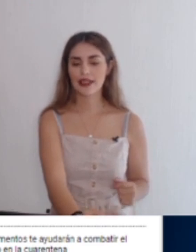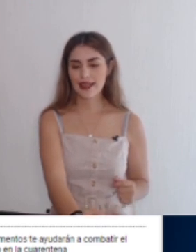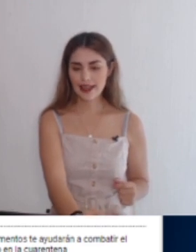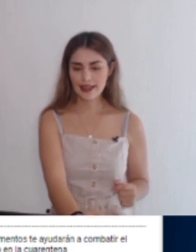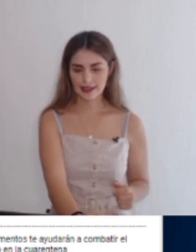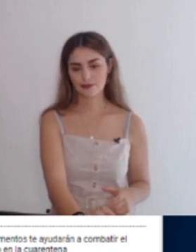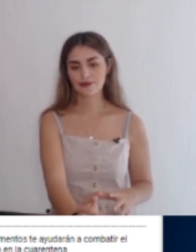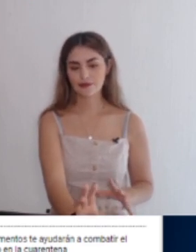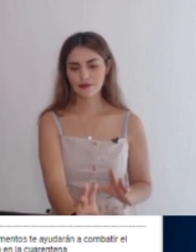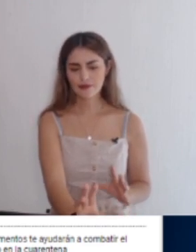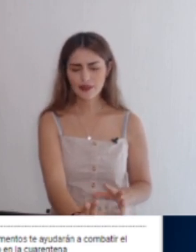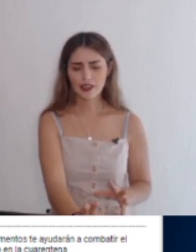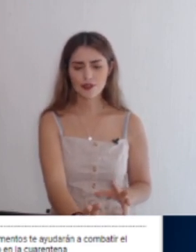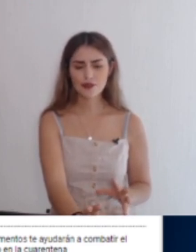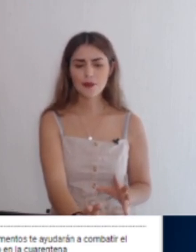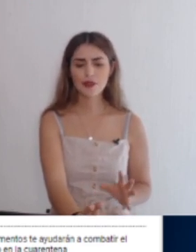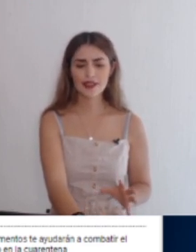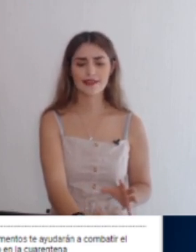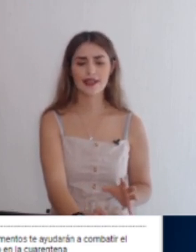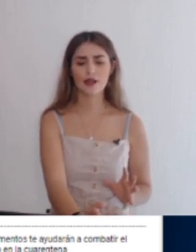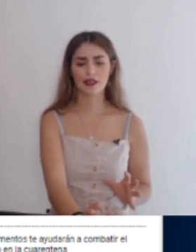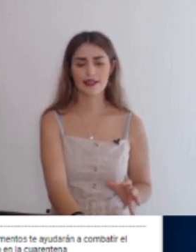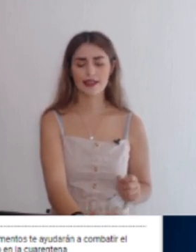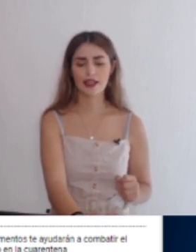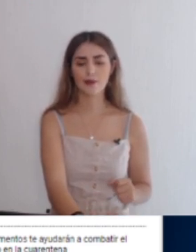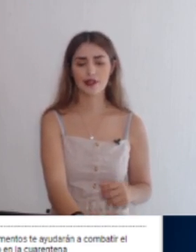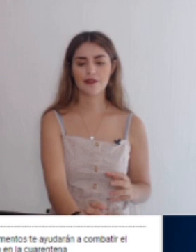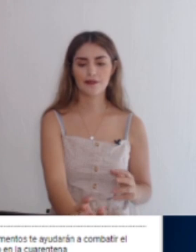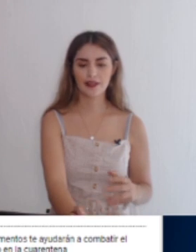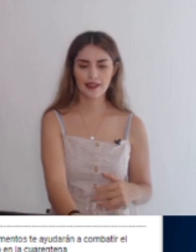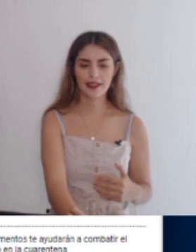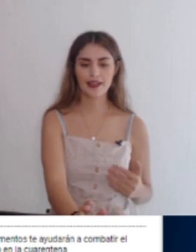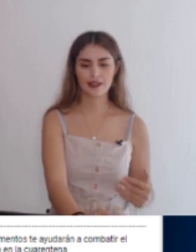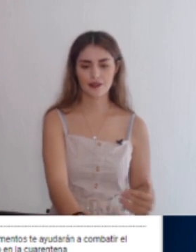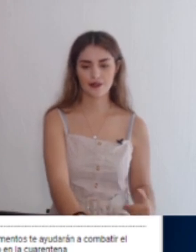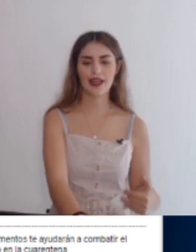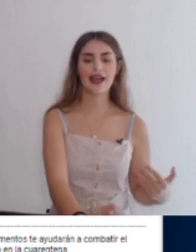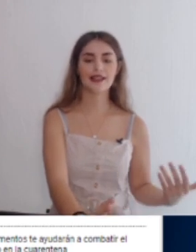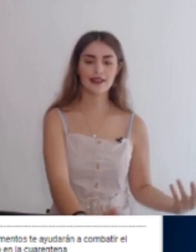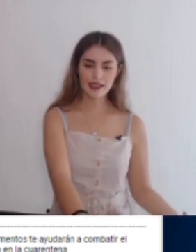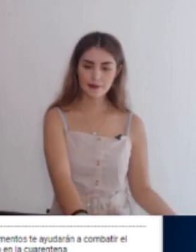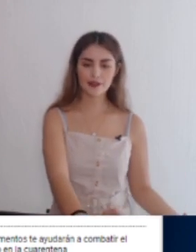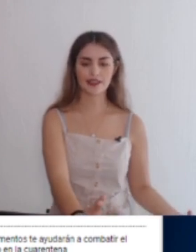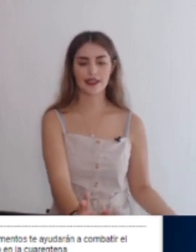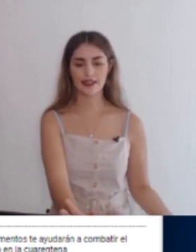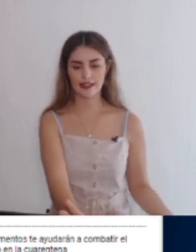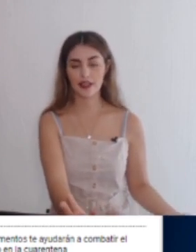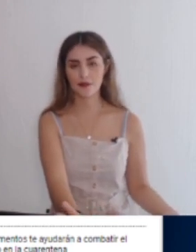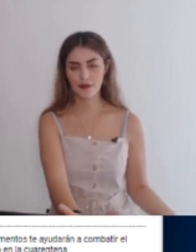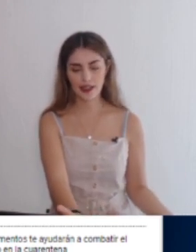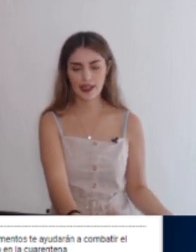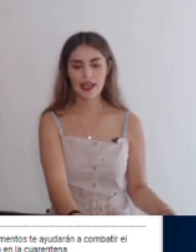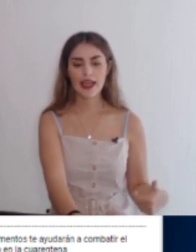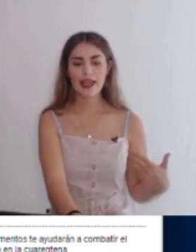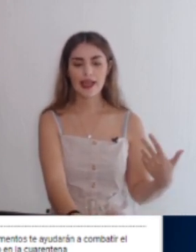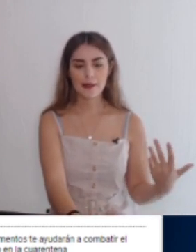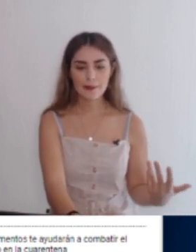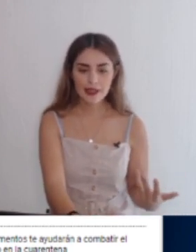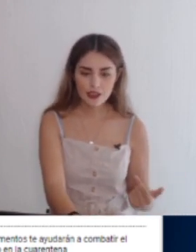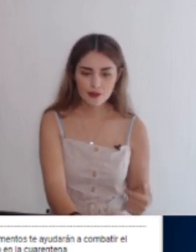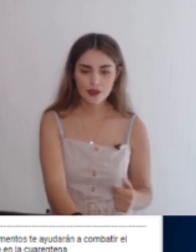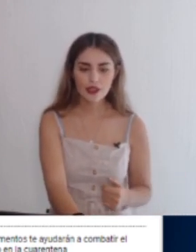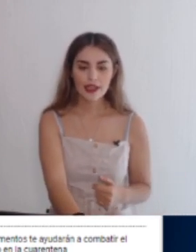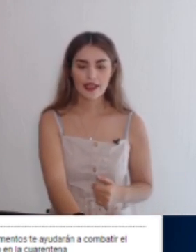representaciones mexicanas. Es una protesta organizada por el Frente Nacional Anti-AMLO, que siempre decía FRENA,